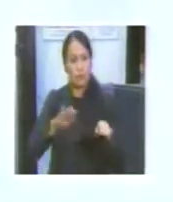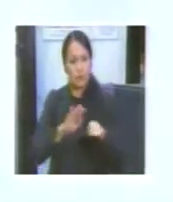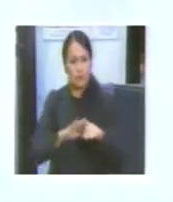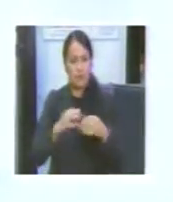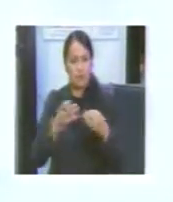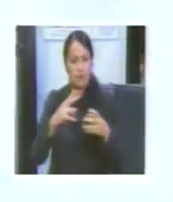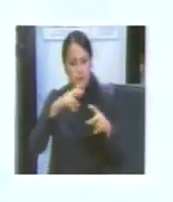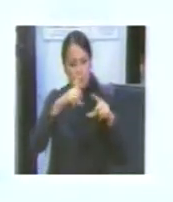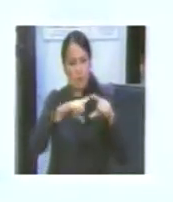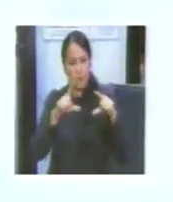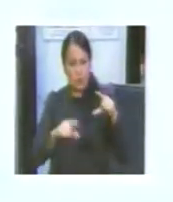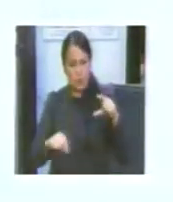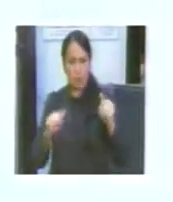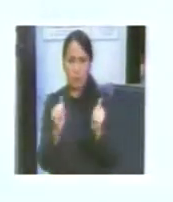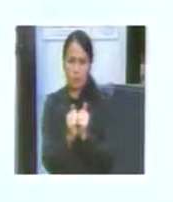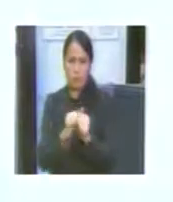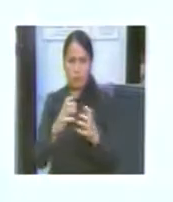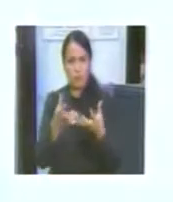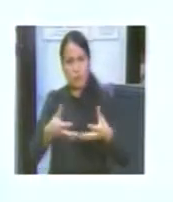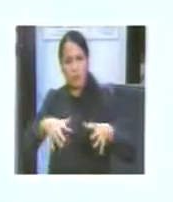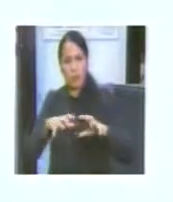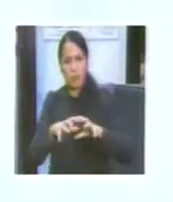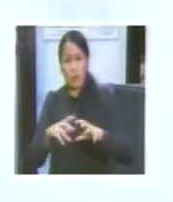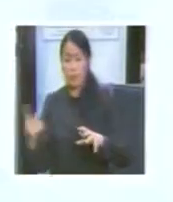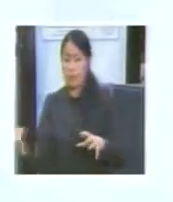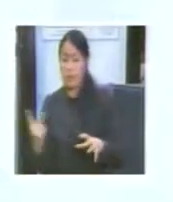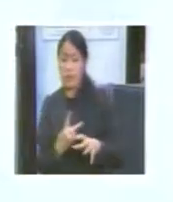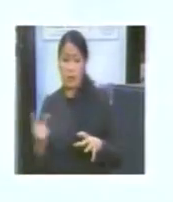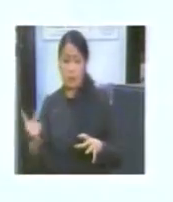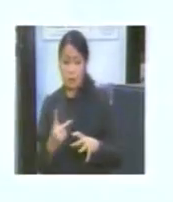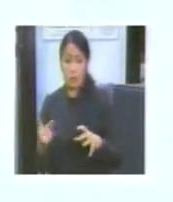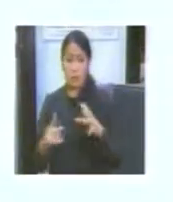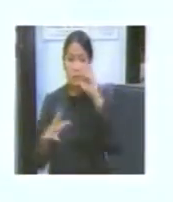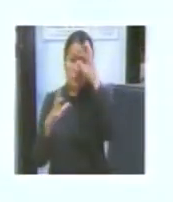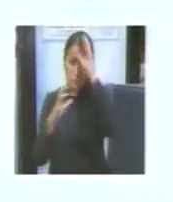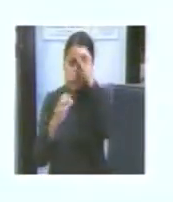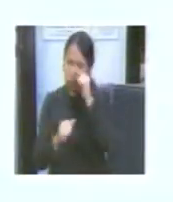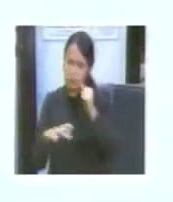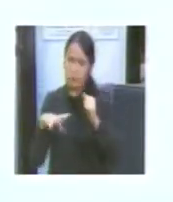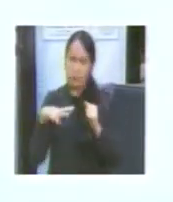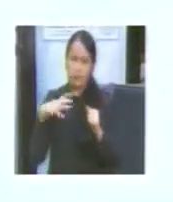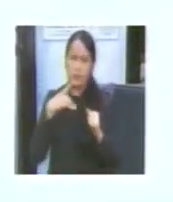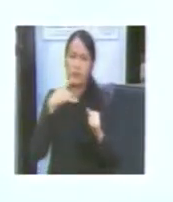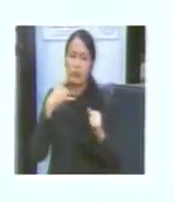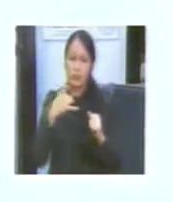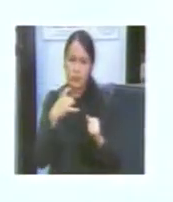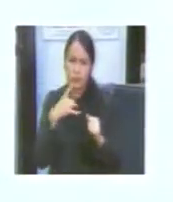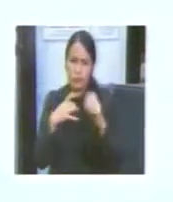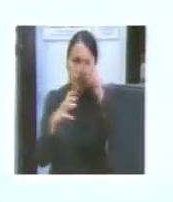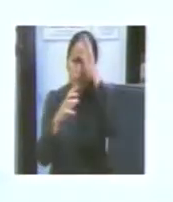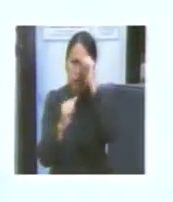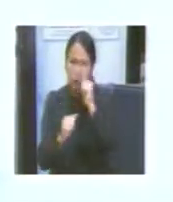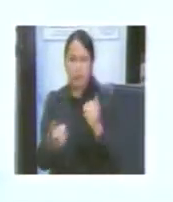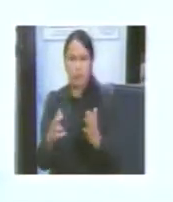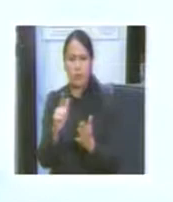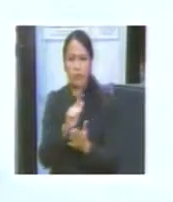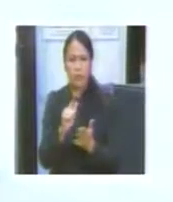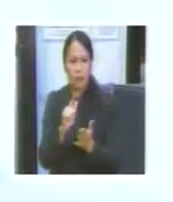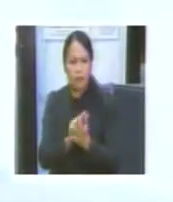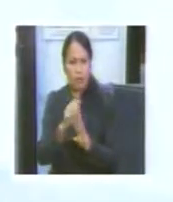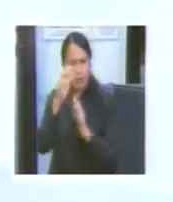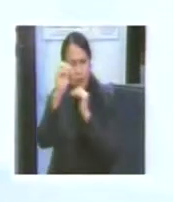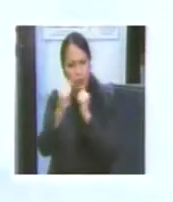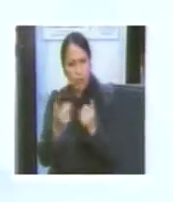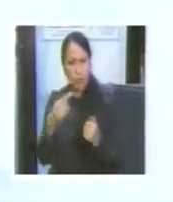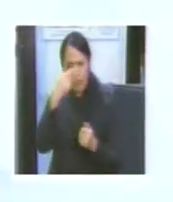mundo. Entonces, las dos partes necesitaban hacer un esfuerzo diplomático y de imaginación para lograr un